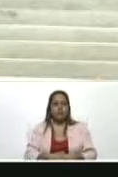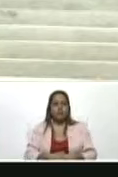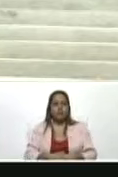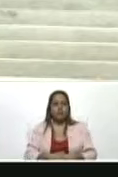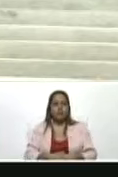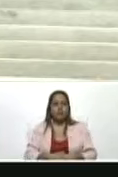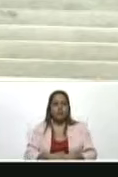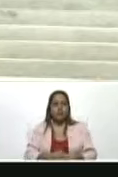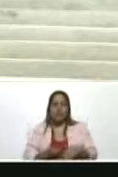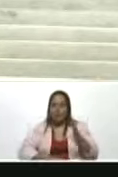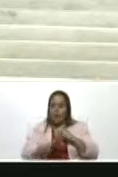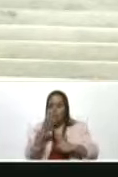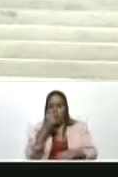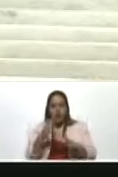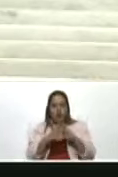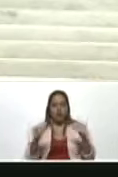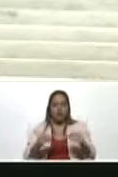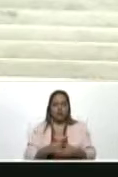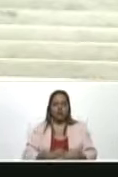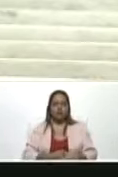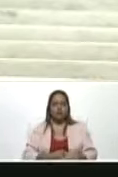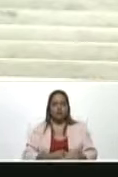Pa' mejor en todo.